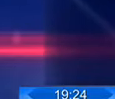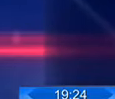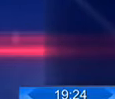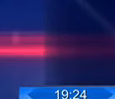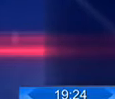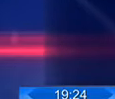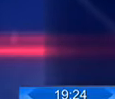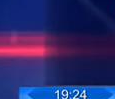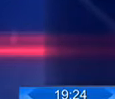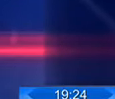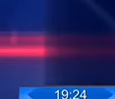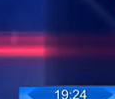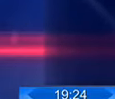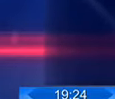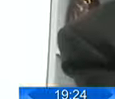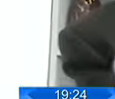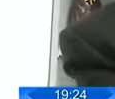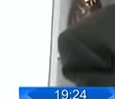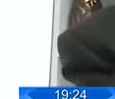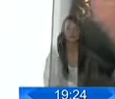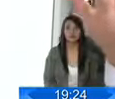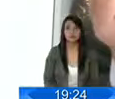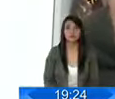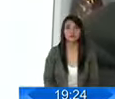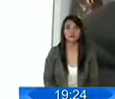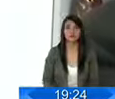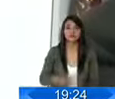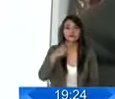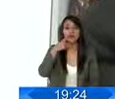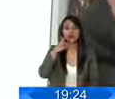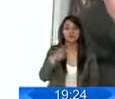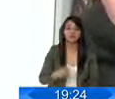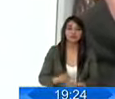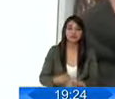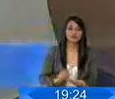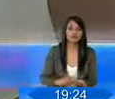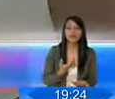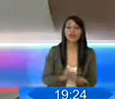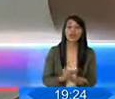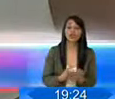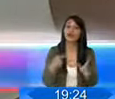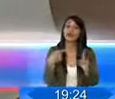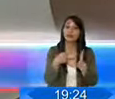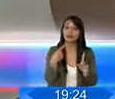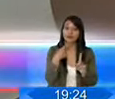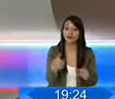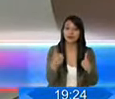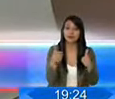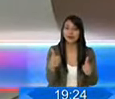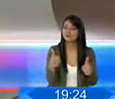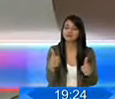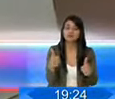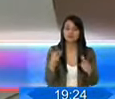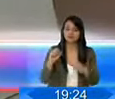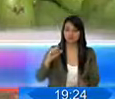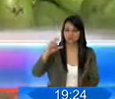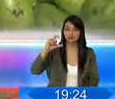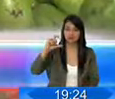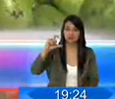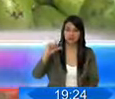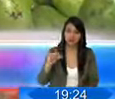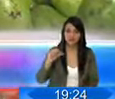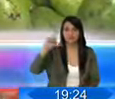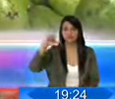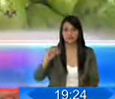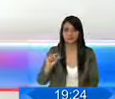llegó a 0,90%. Para el analista económico Wilson Araque, no es buen síntoma una inflación ni demasiado baja